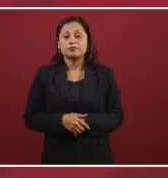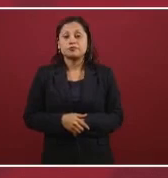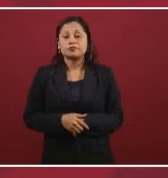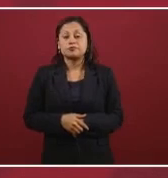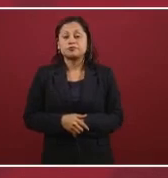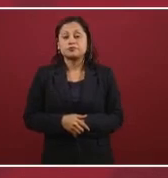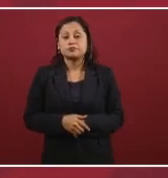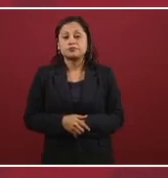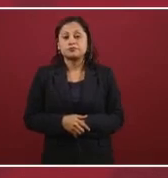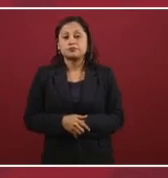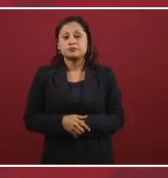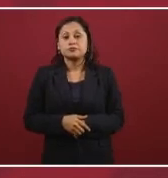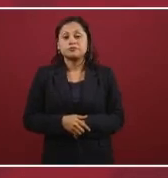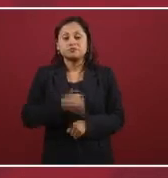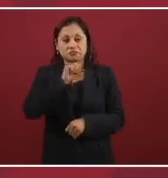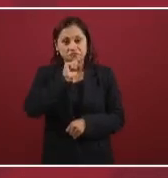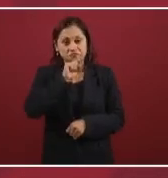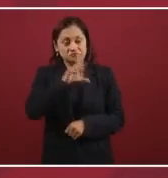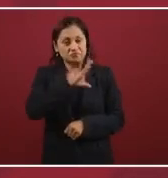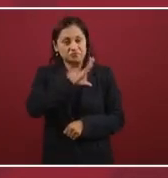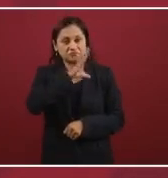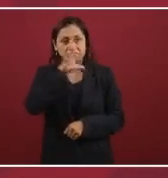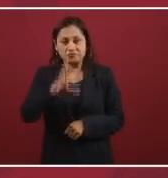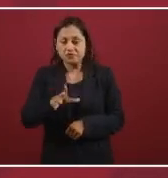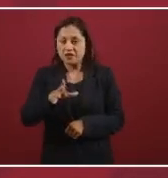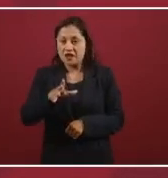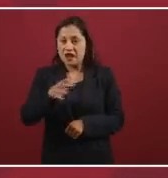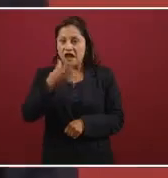Desde luego al general Cárdenas,